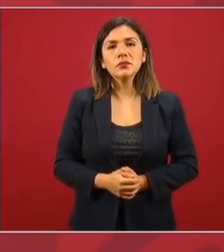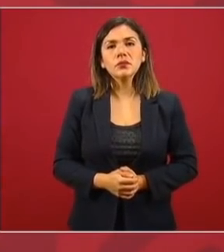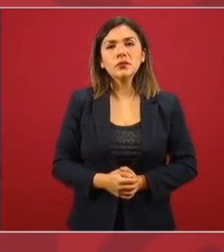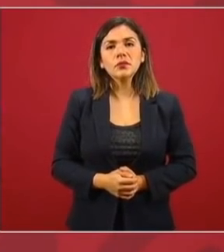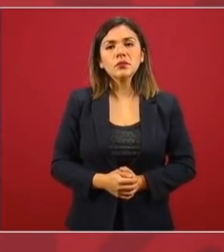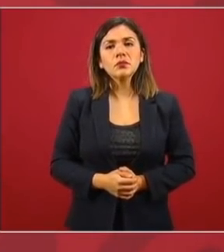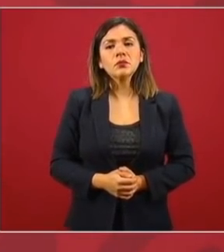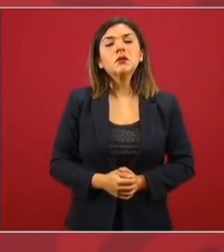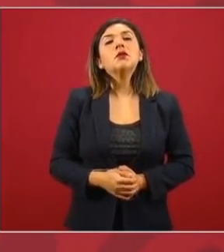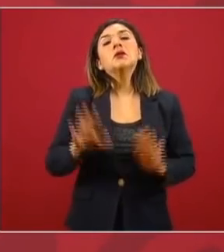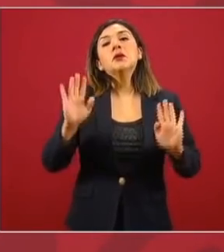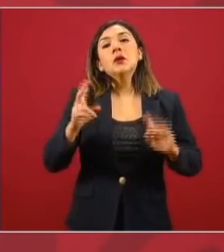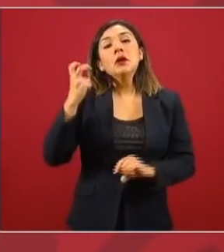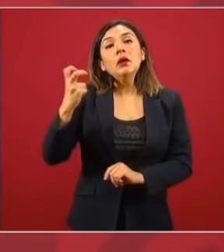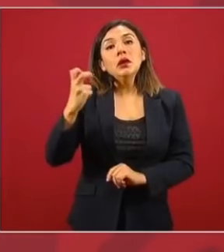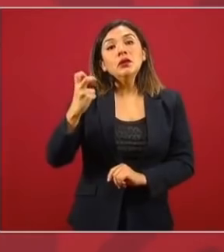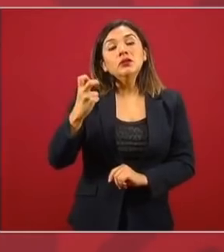pero eso corresponde a